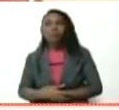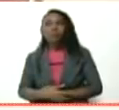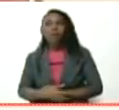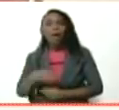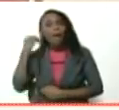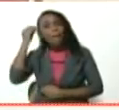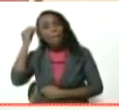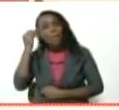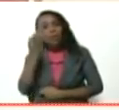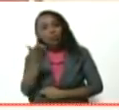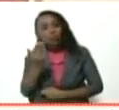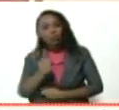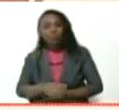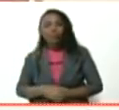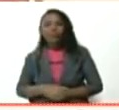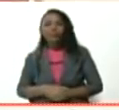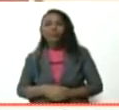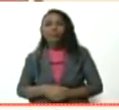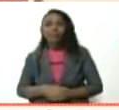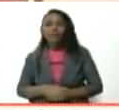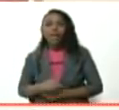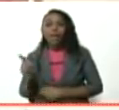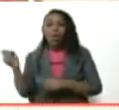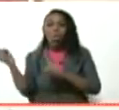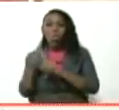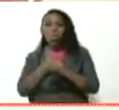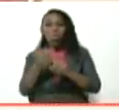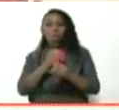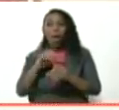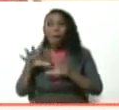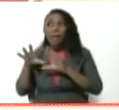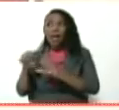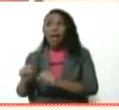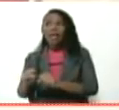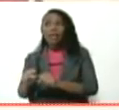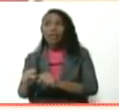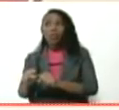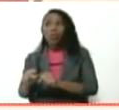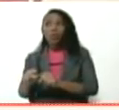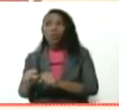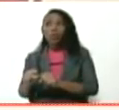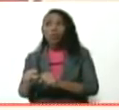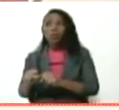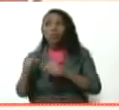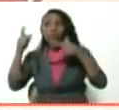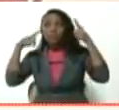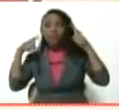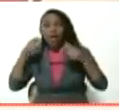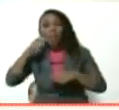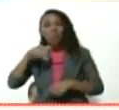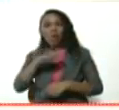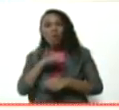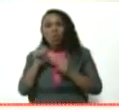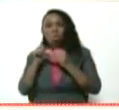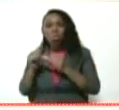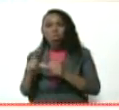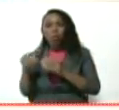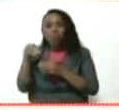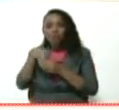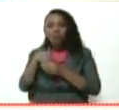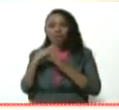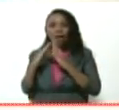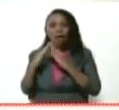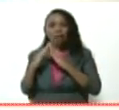Imagínate tú que con los ataques al imperialismo desde que ganó el comandante Chávez, el pueblo se hubiese quedado en sus casas,